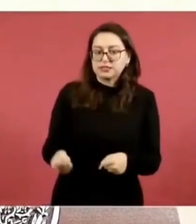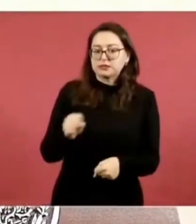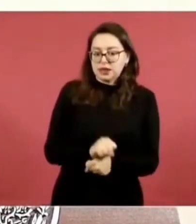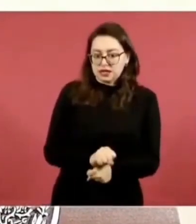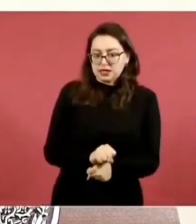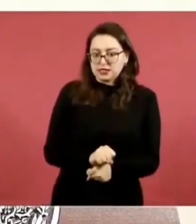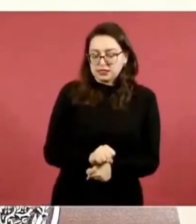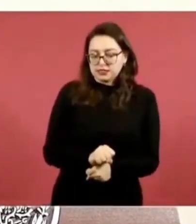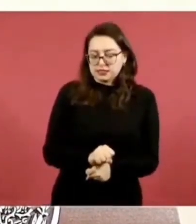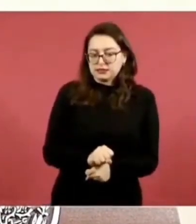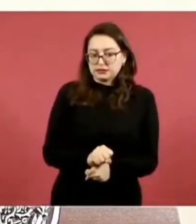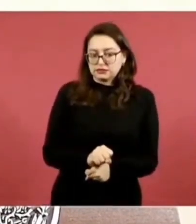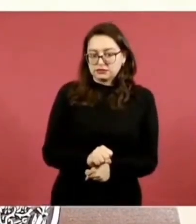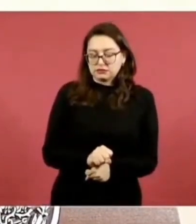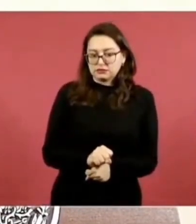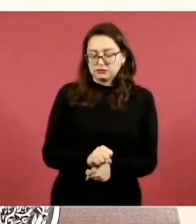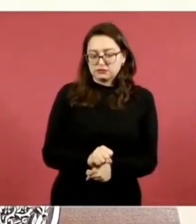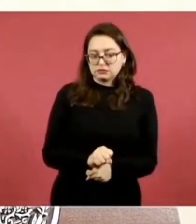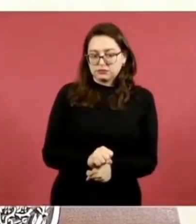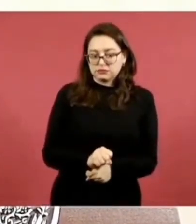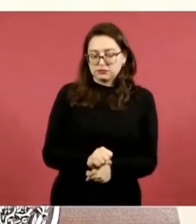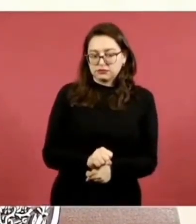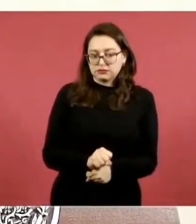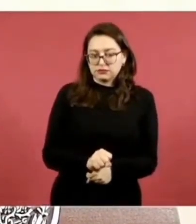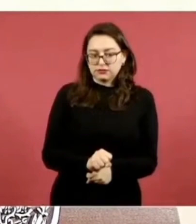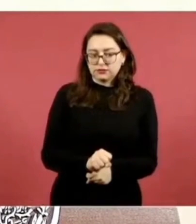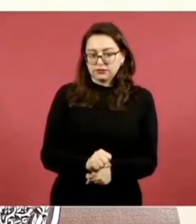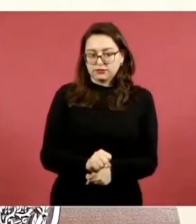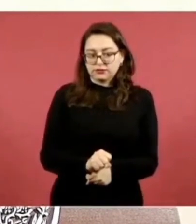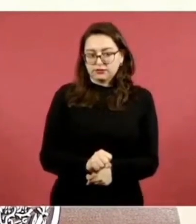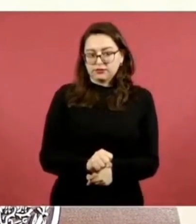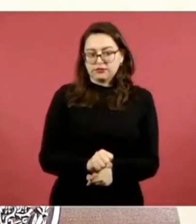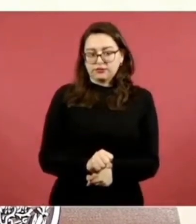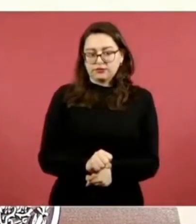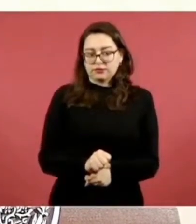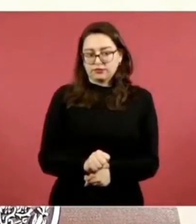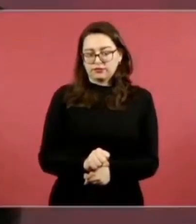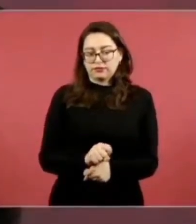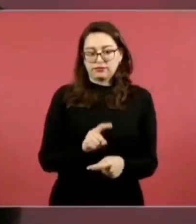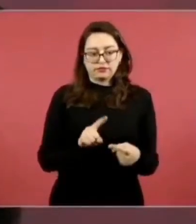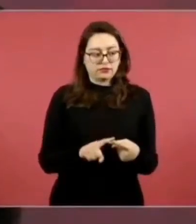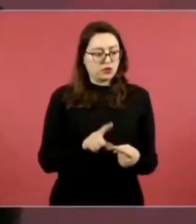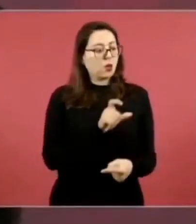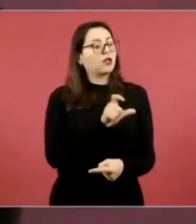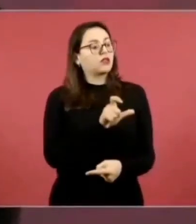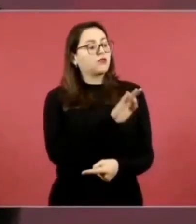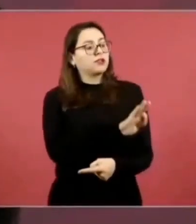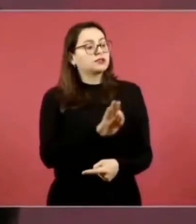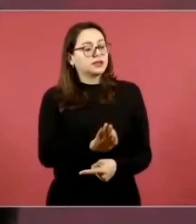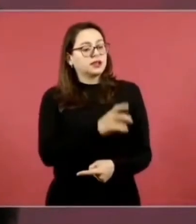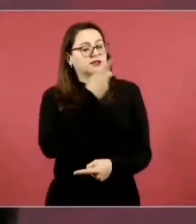que hicieron la exposición y en una fecha